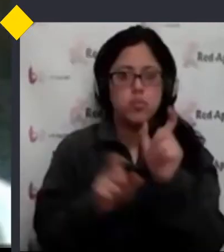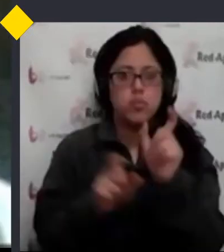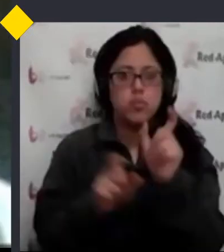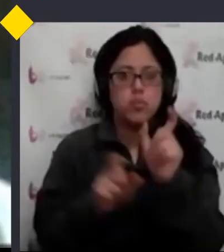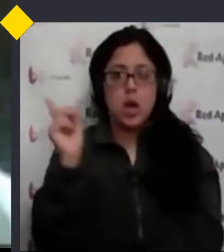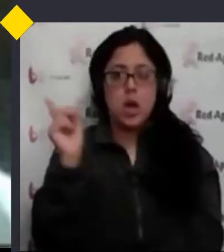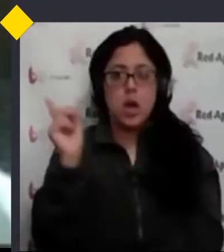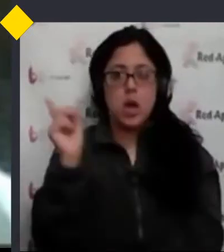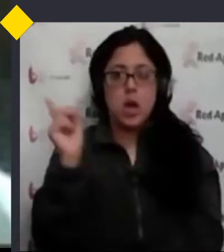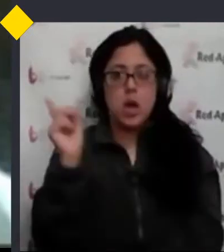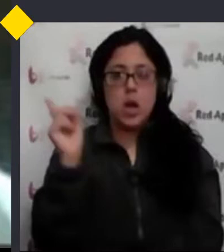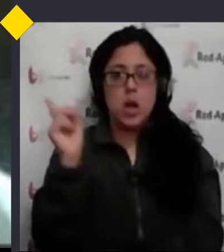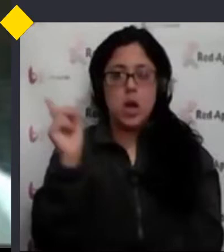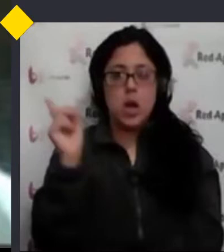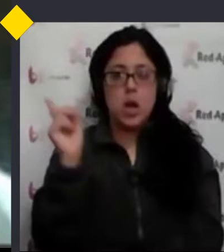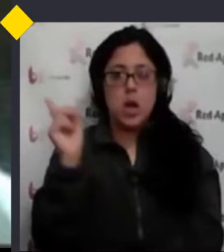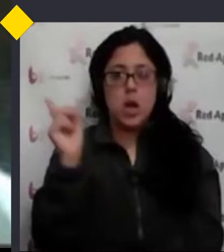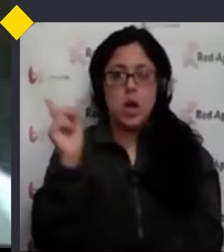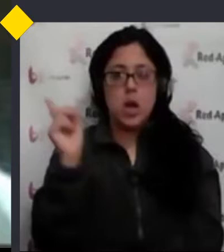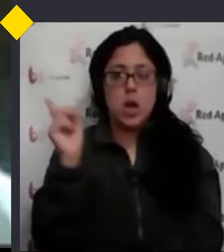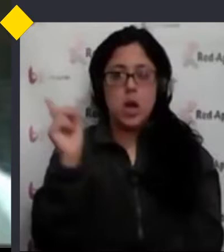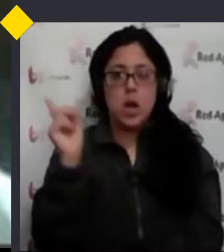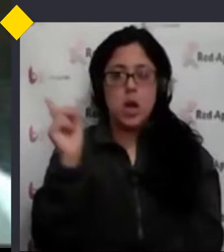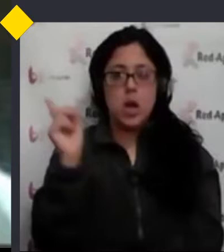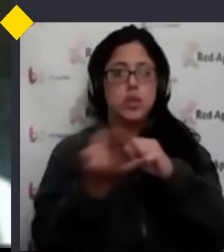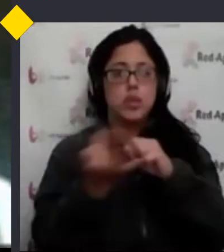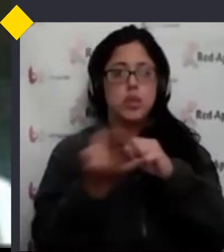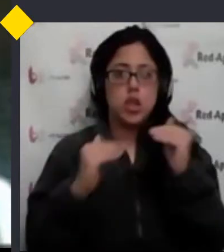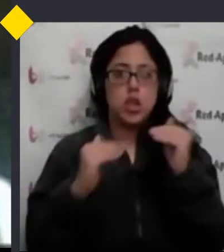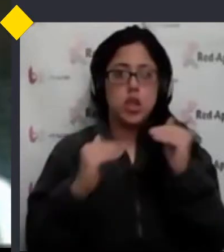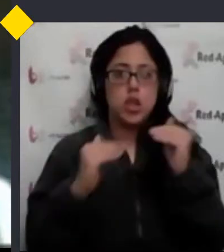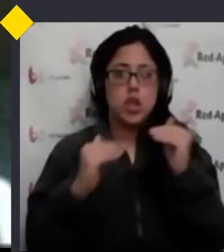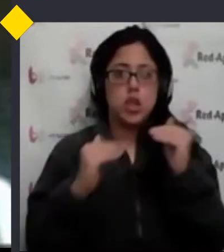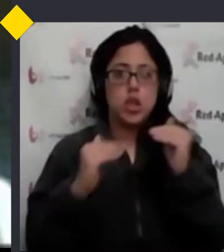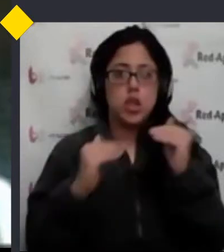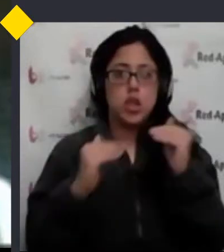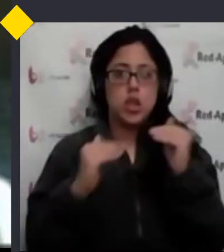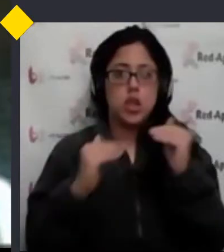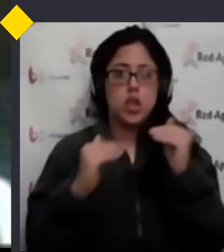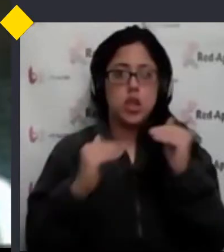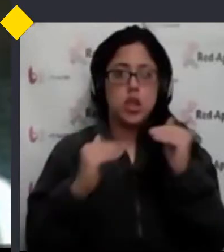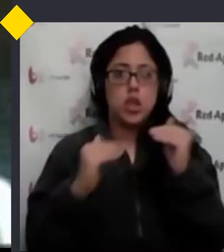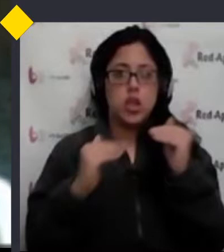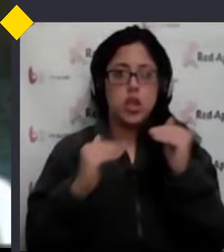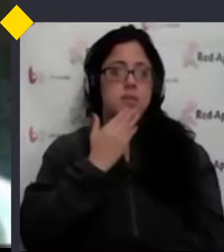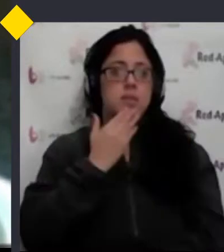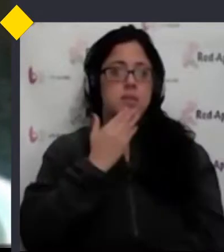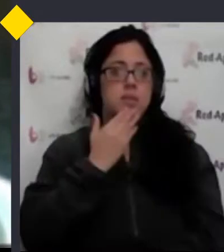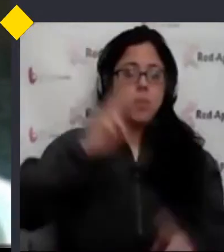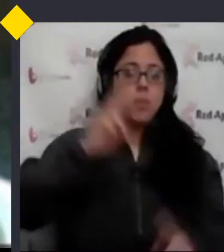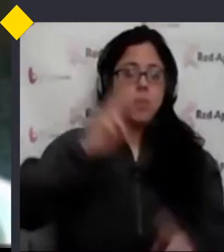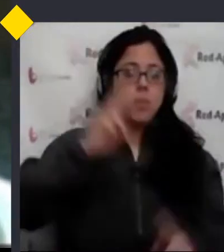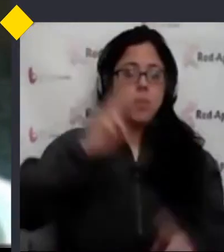director de Fundación Iguales, e ingeniero civil industrial de la Pontificia Universidad Católica de Chile y máster en Relaciones Internacionales del Instituto de